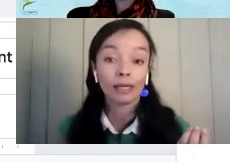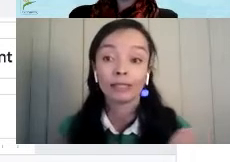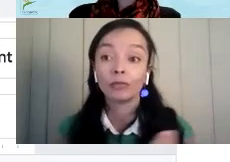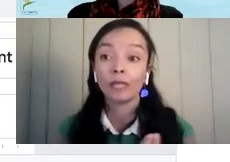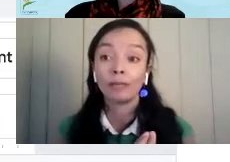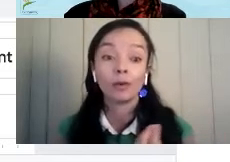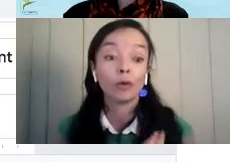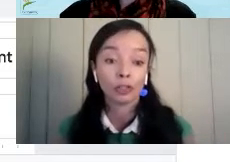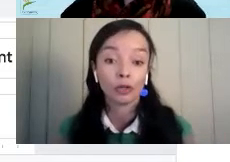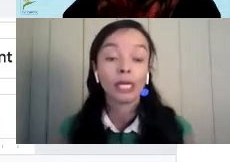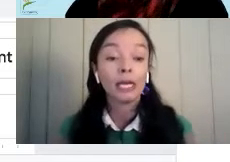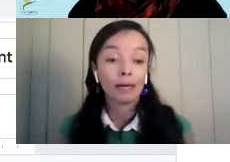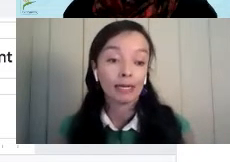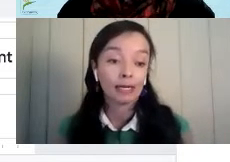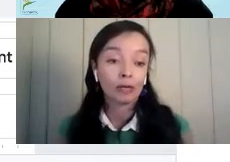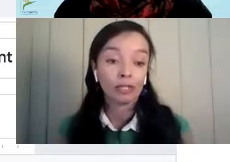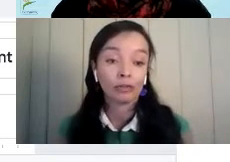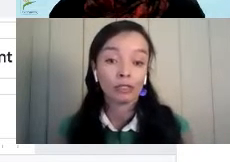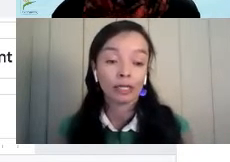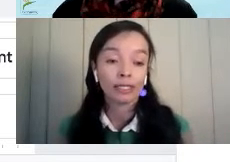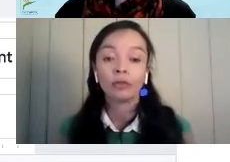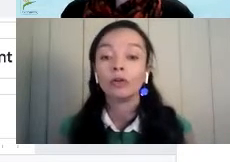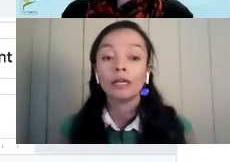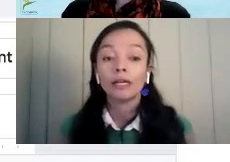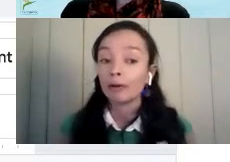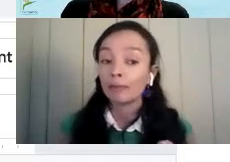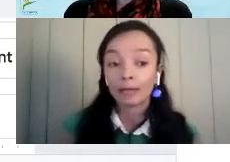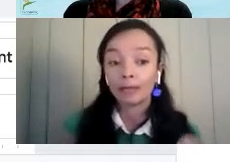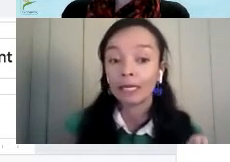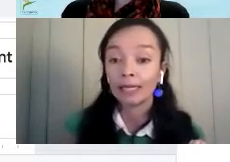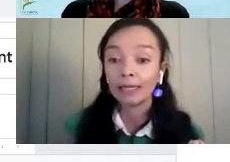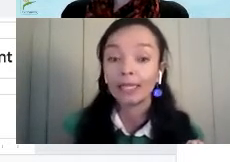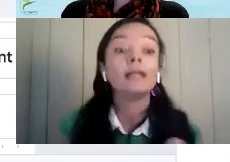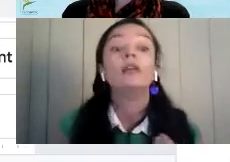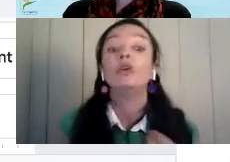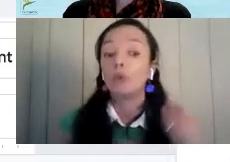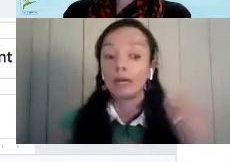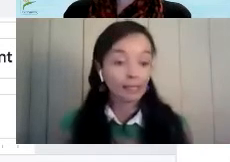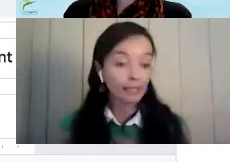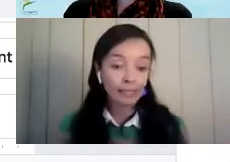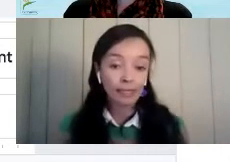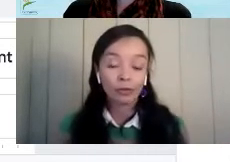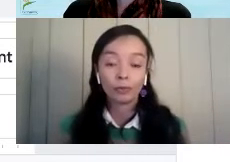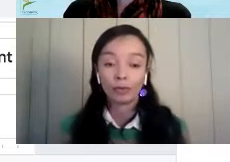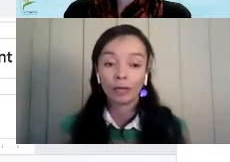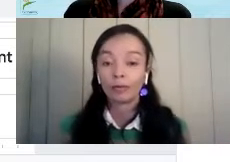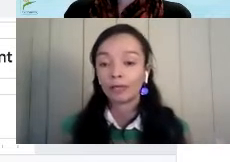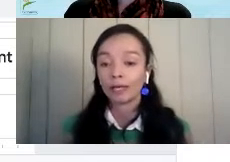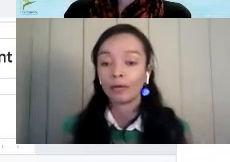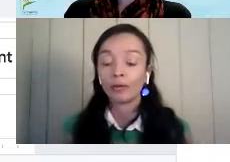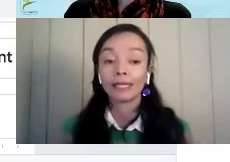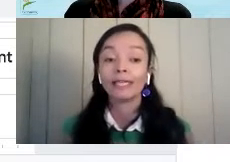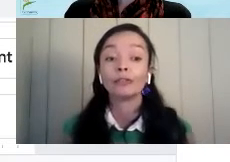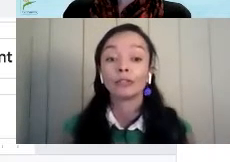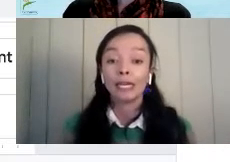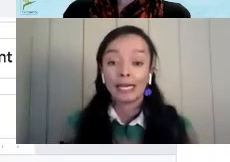cuenta que es una aprobación para lo que ellos están haciendo. ¿Qué va a pasar más adelante? Lo van a seguir haciendo. ¿Por qué? Porque se